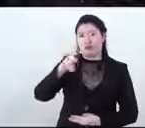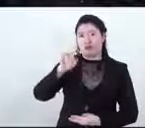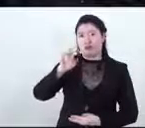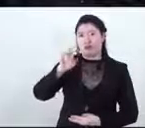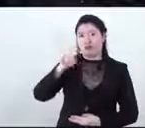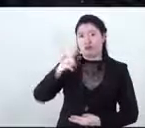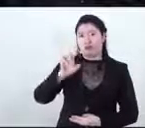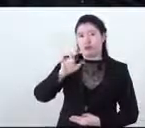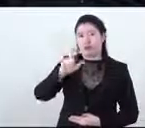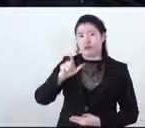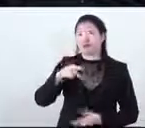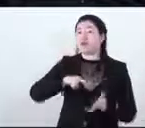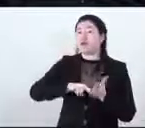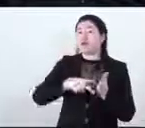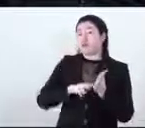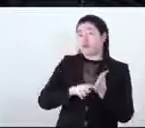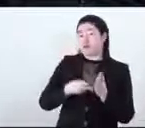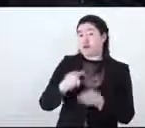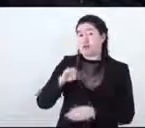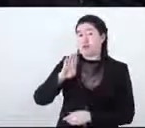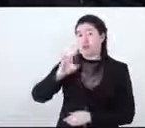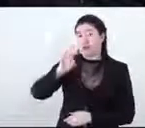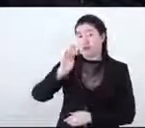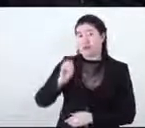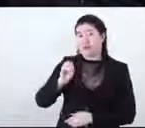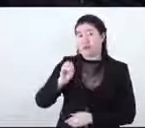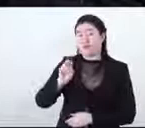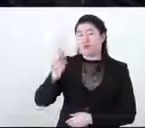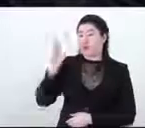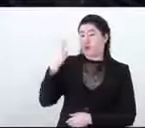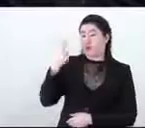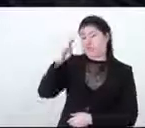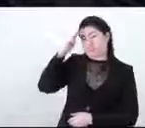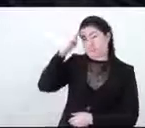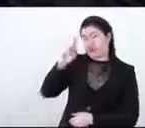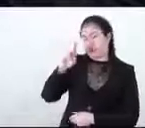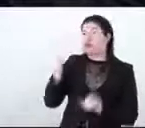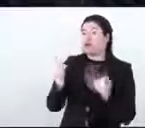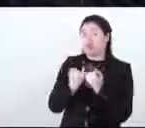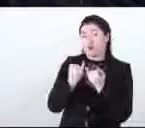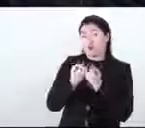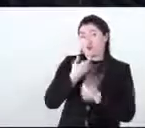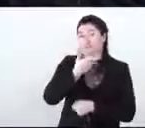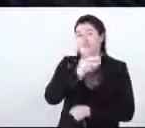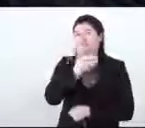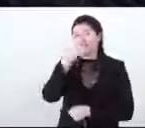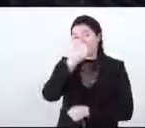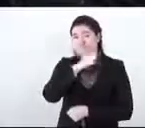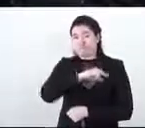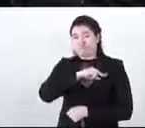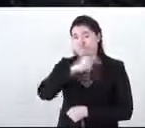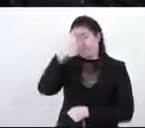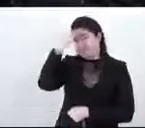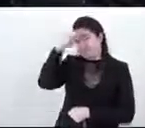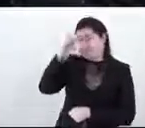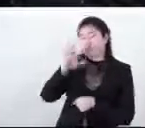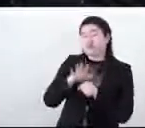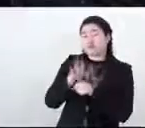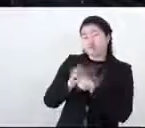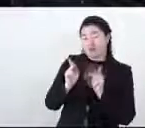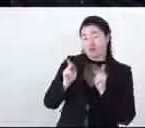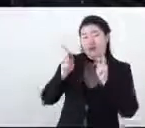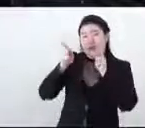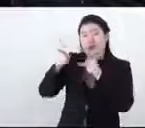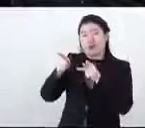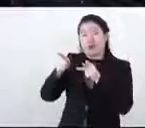Universidad Iberoamericana, maestro en ingeniería por la UNAM y especializaciones y estancias técnicas en puentes en la